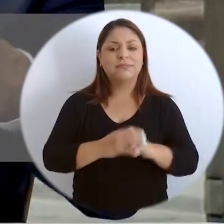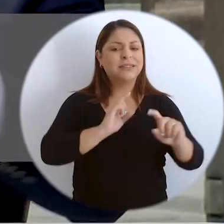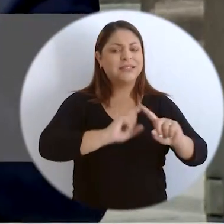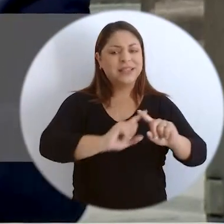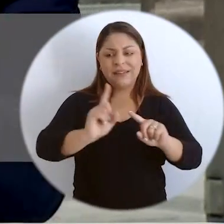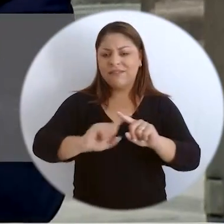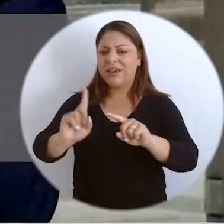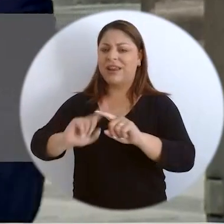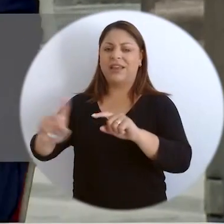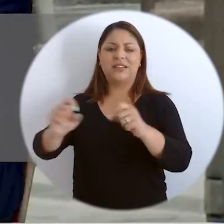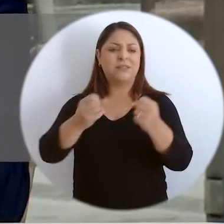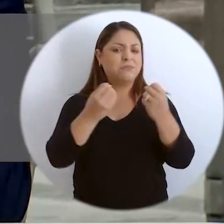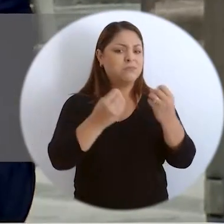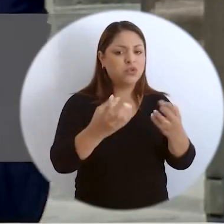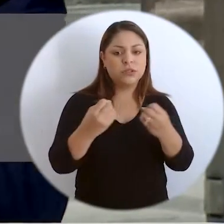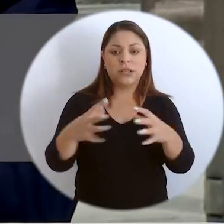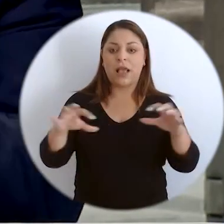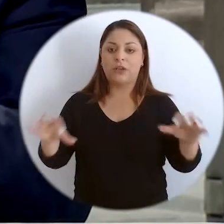de gobierno,